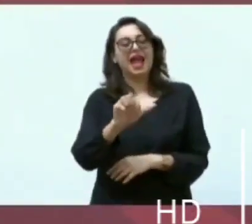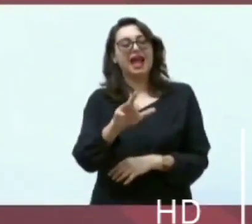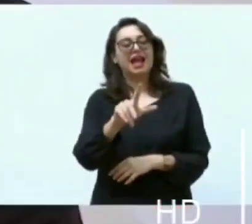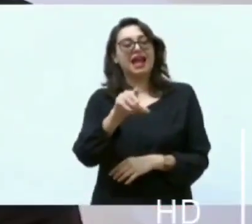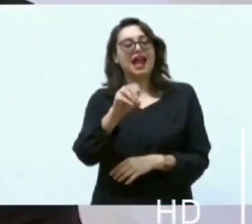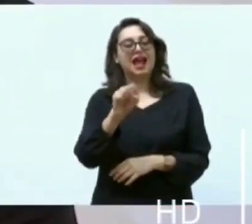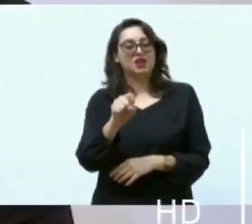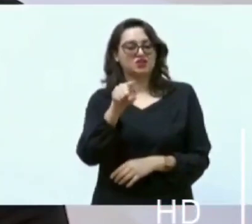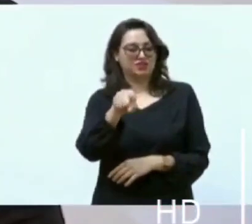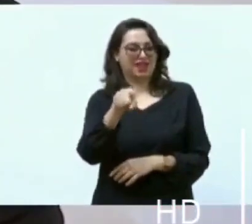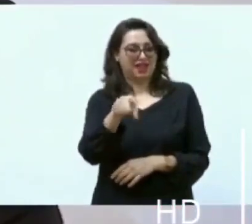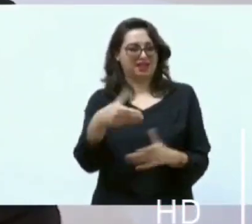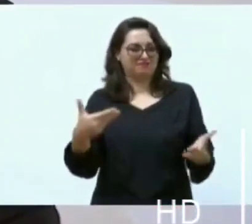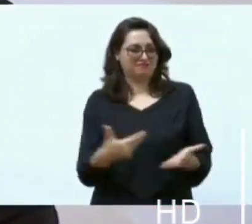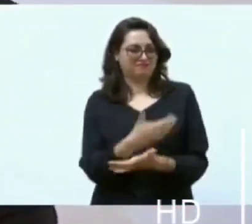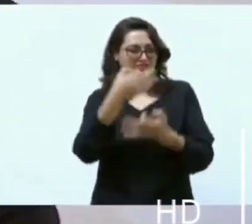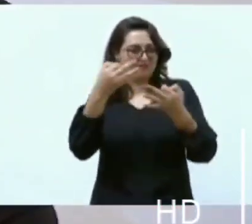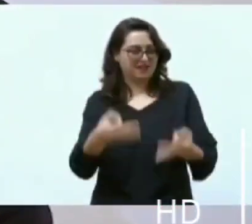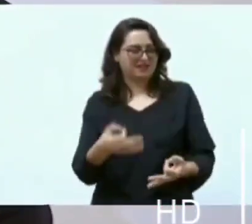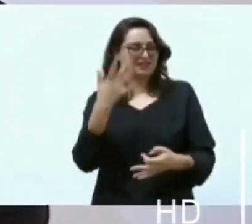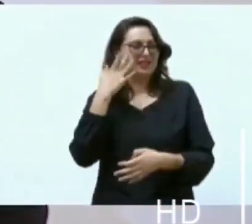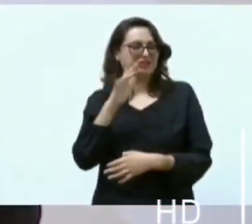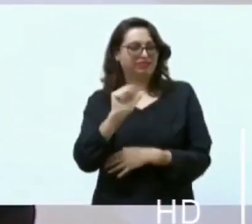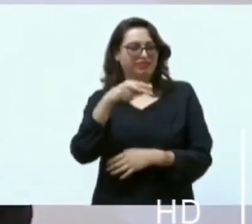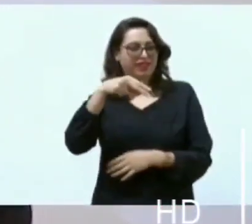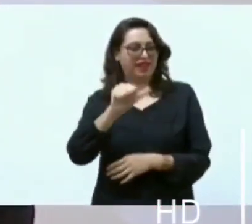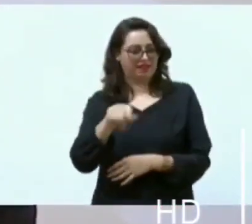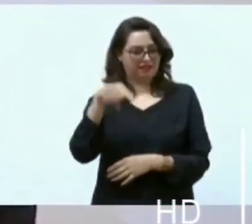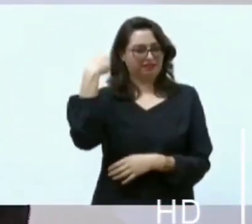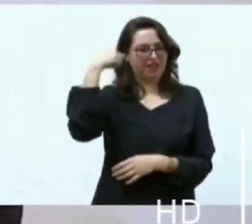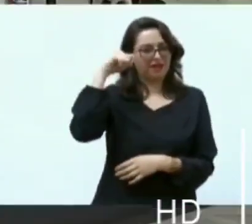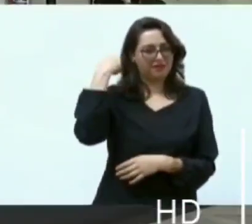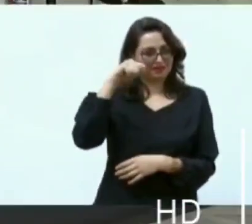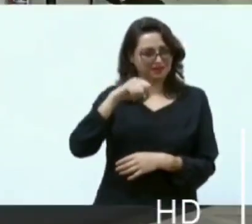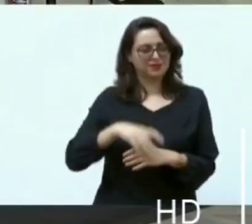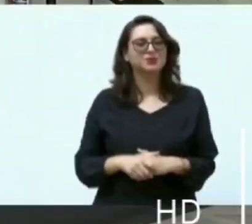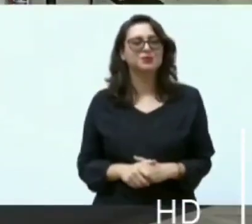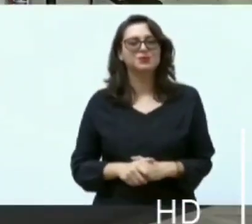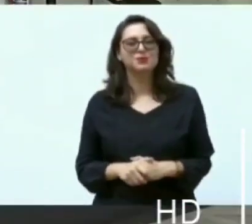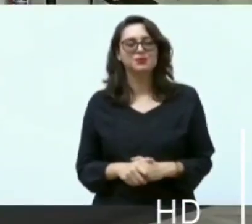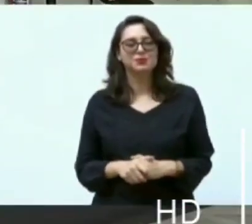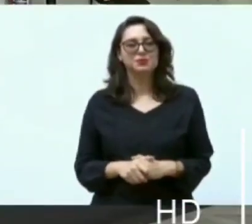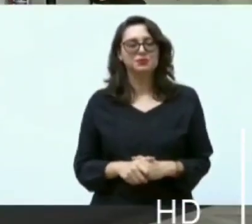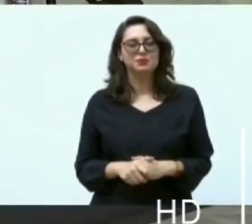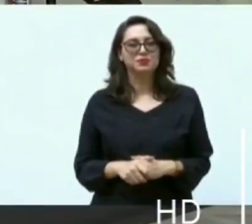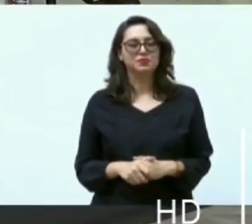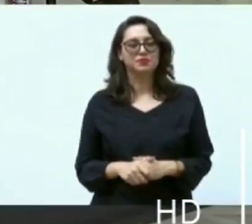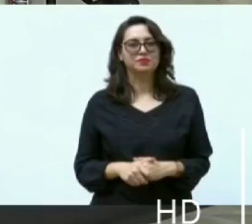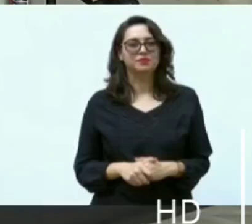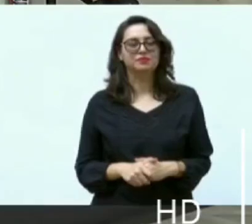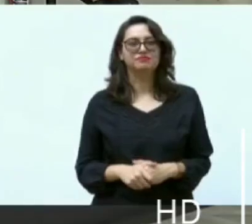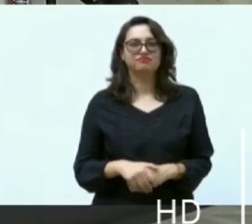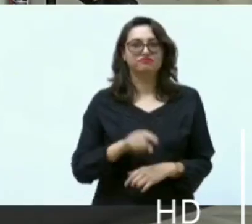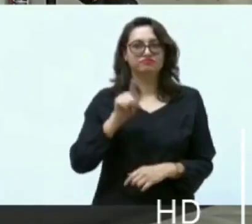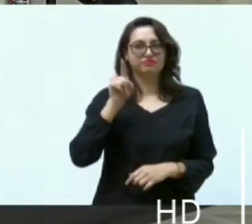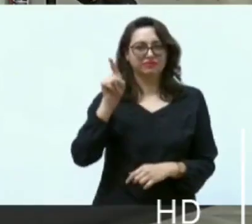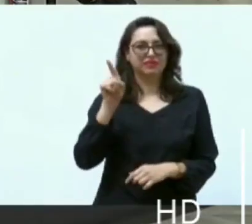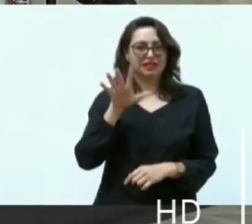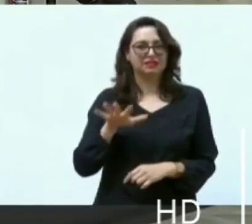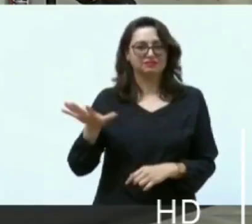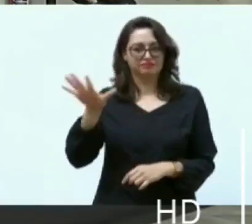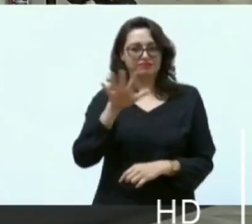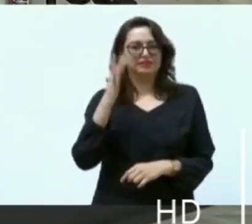Cárdenas, Tabasco. Entonces a los que nacieron ahí,